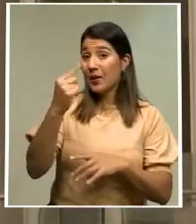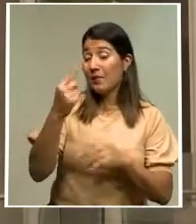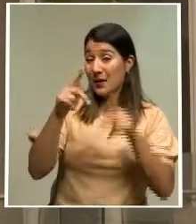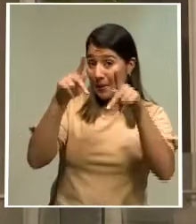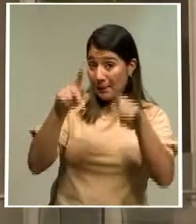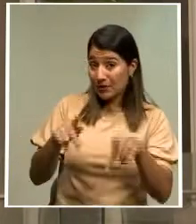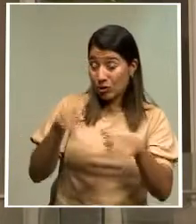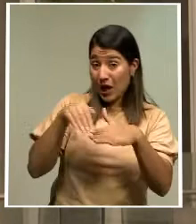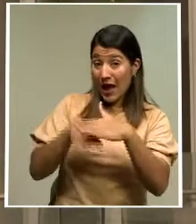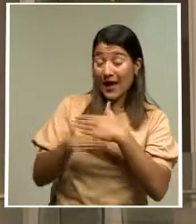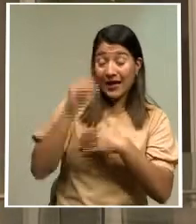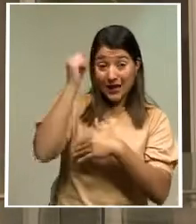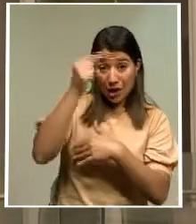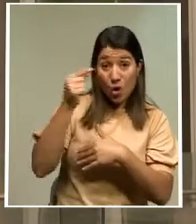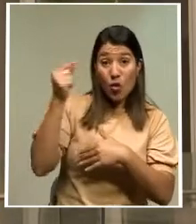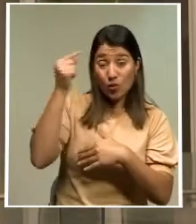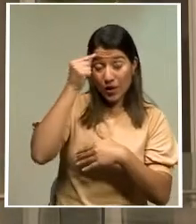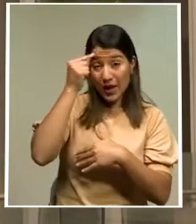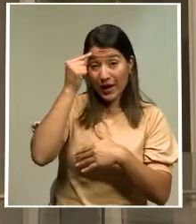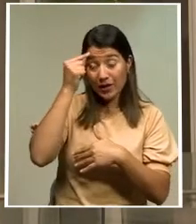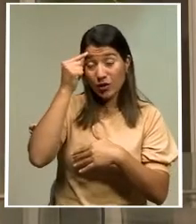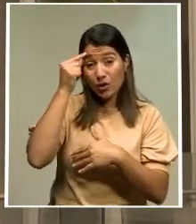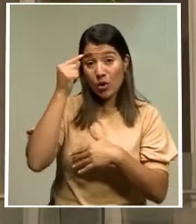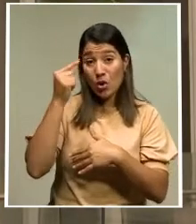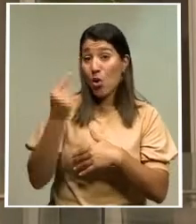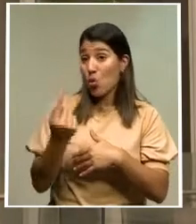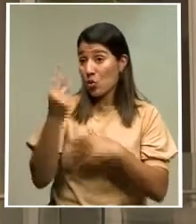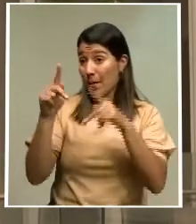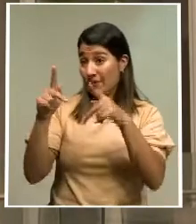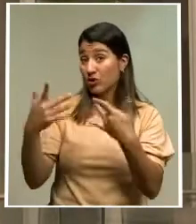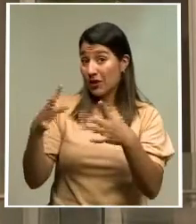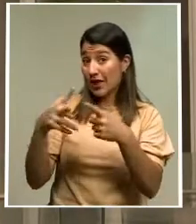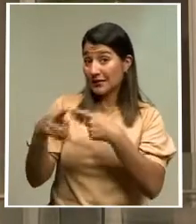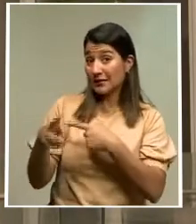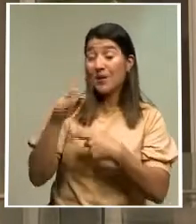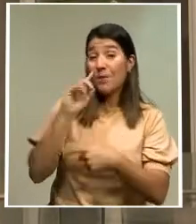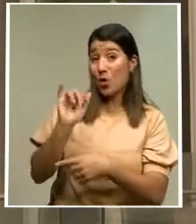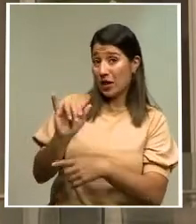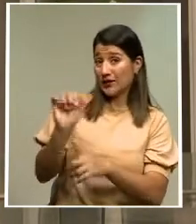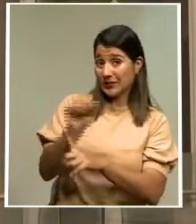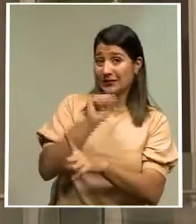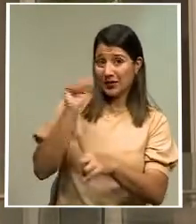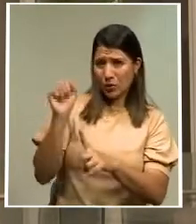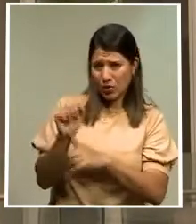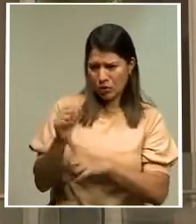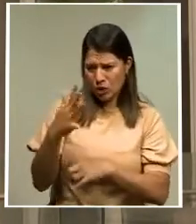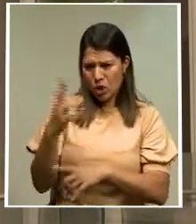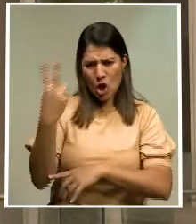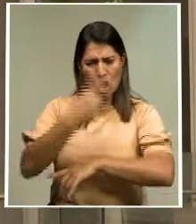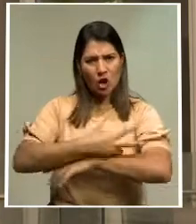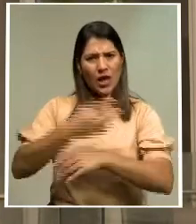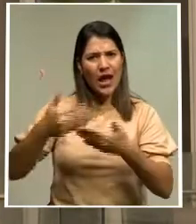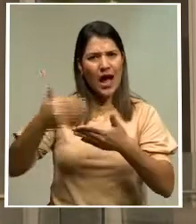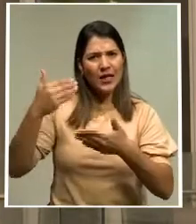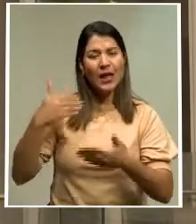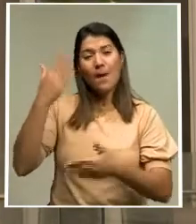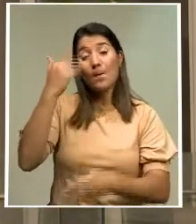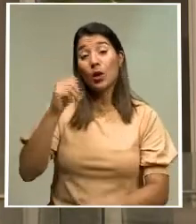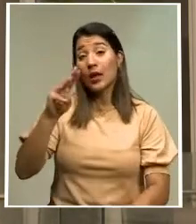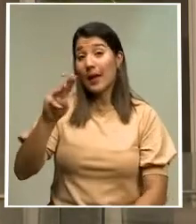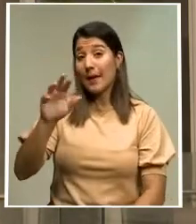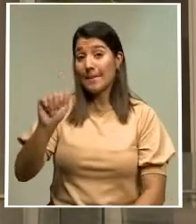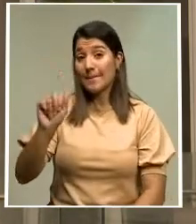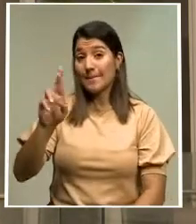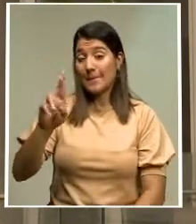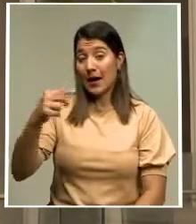de la administración de don Carlos Alvarado, debido a esta situación. Se dio hace un par de días, donde Margarita Salas, quien era